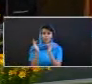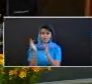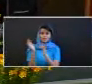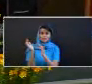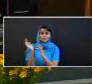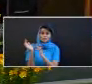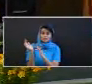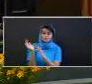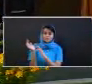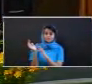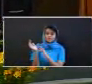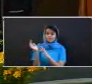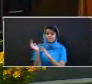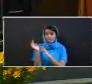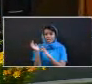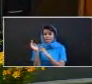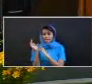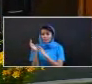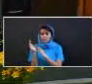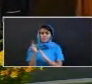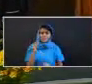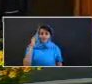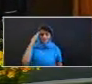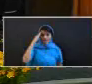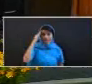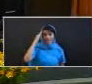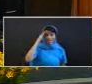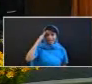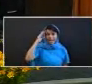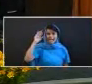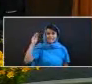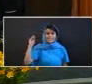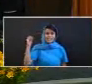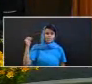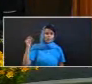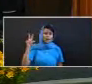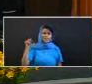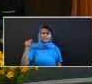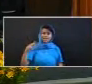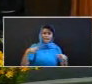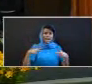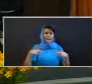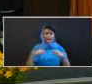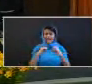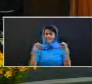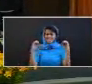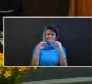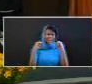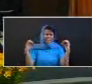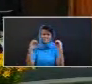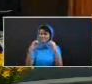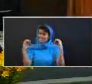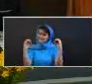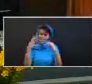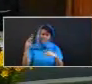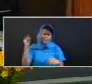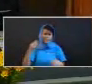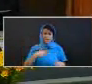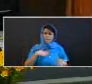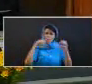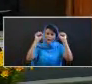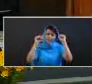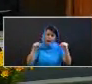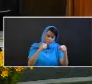Jesús, y yo sé que no hay nadie, nadie, nadie que me